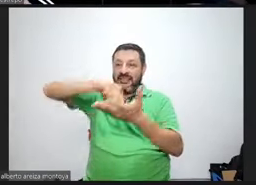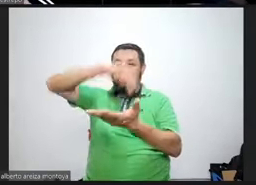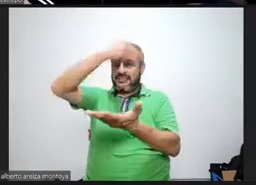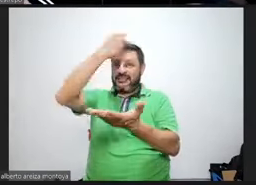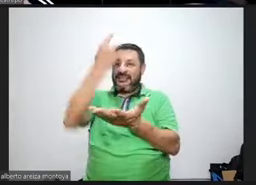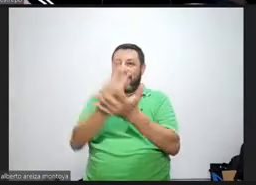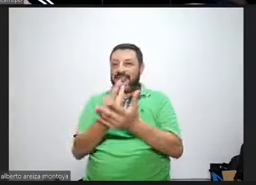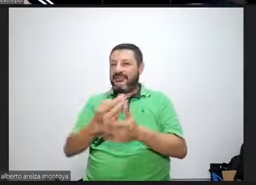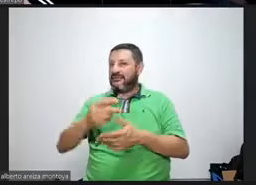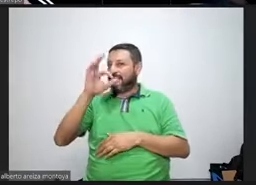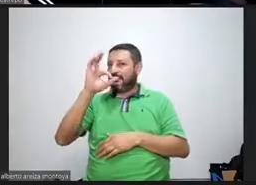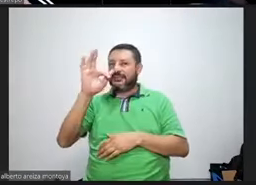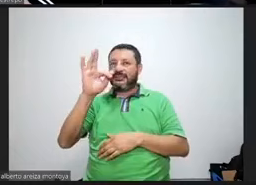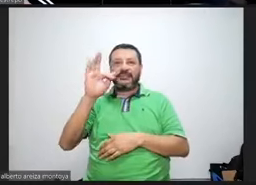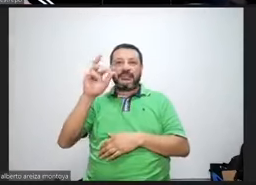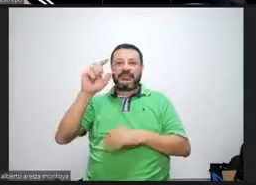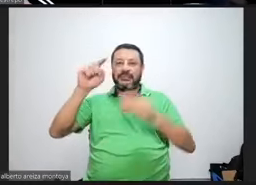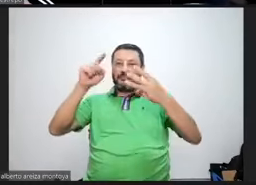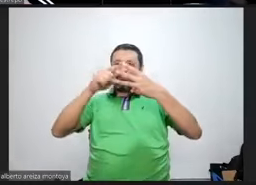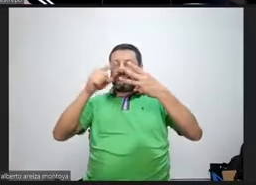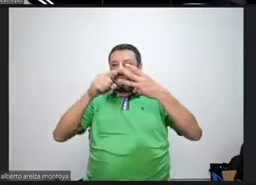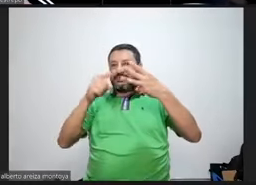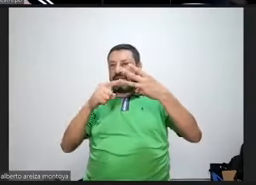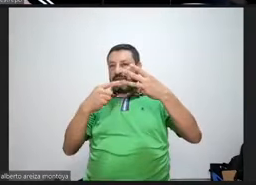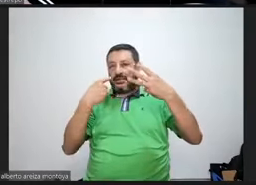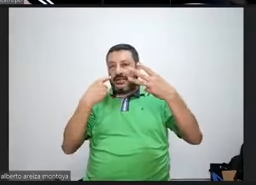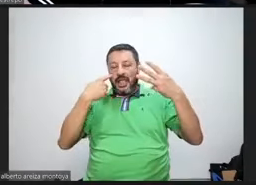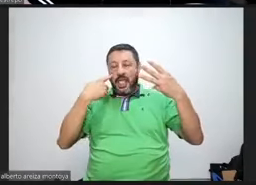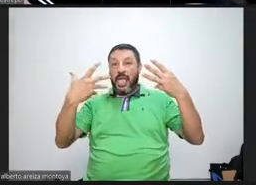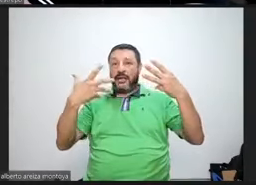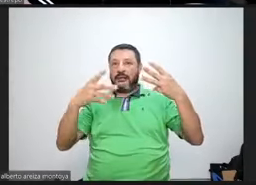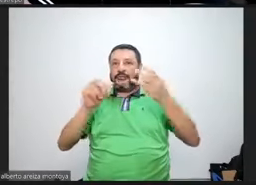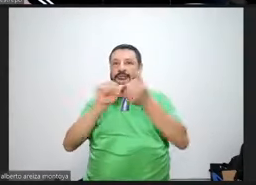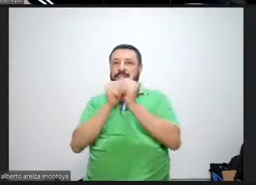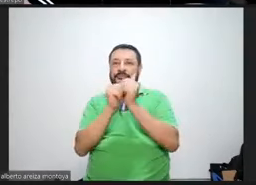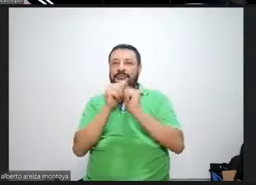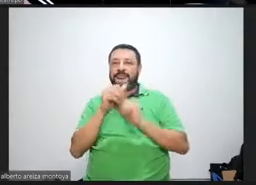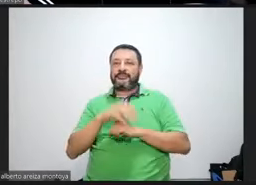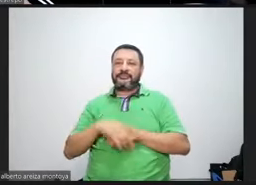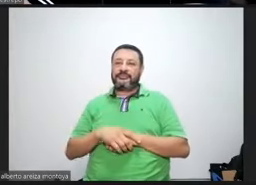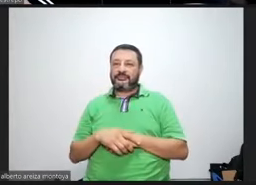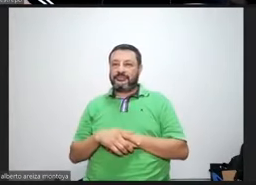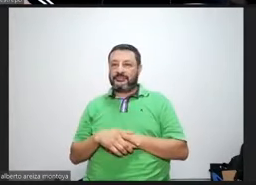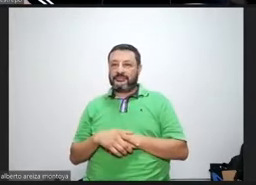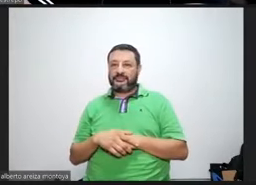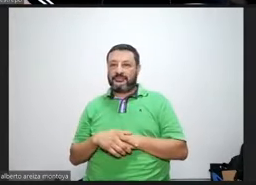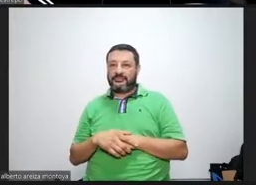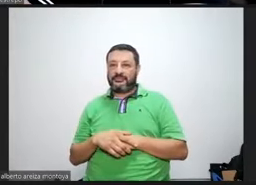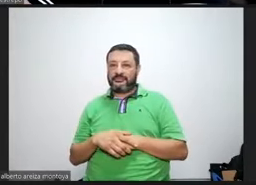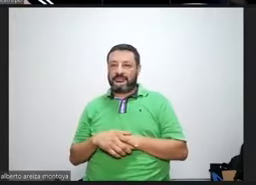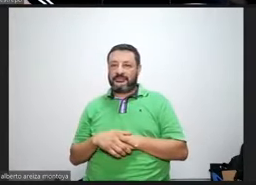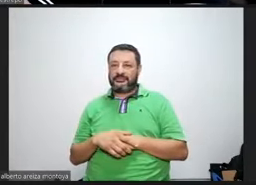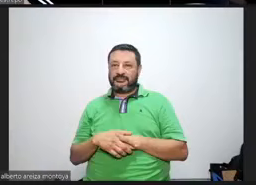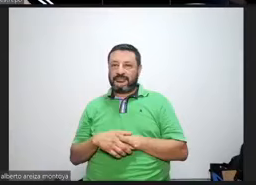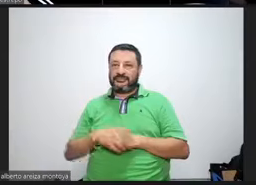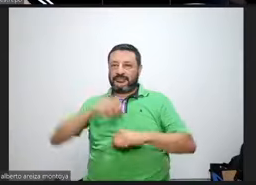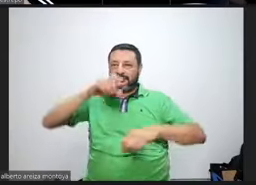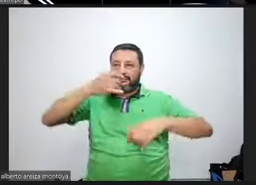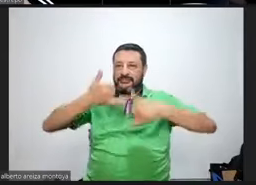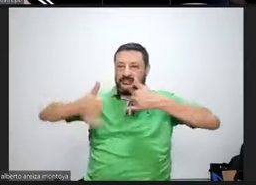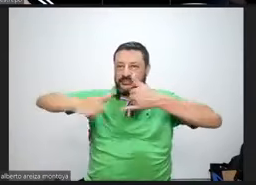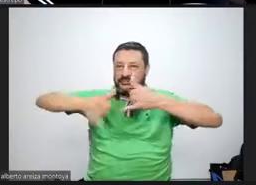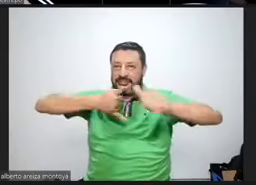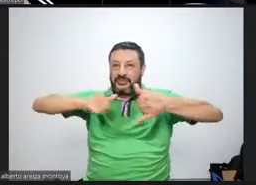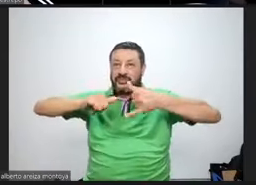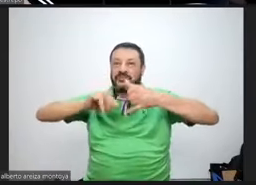3 de admiración en deportes, ¿cierto? A la par que el ciclismo de ruta y